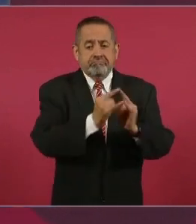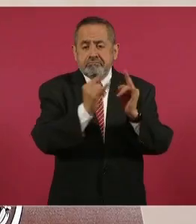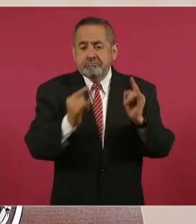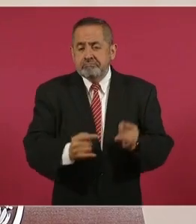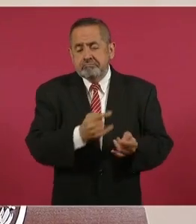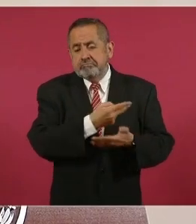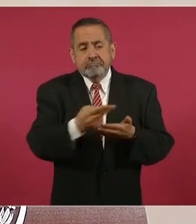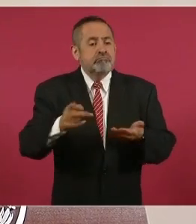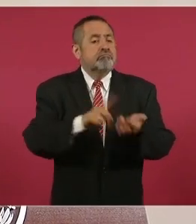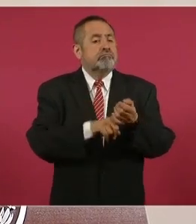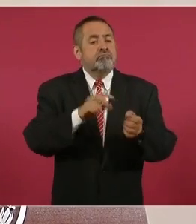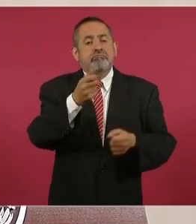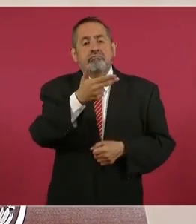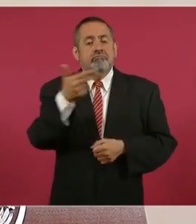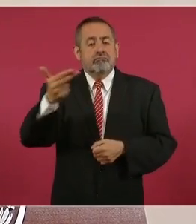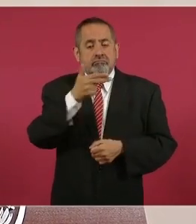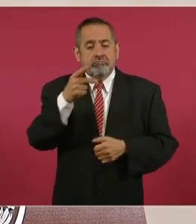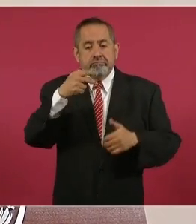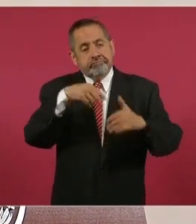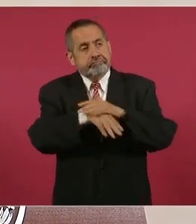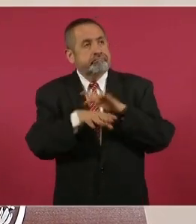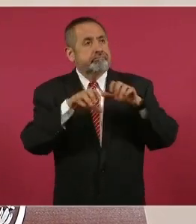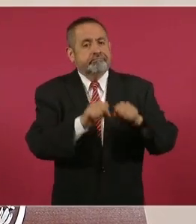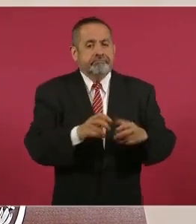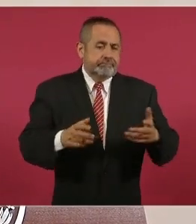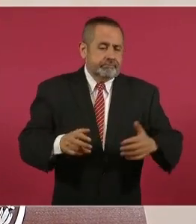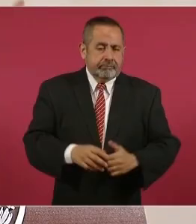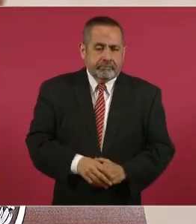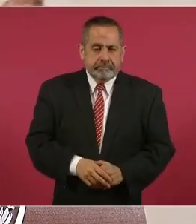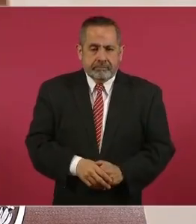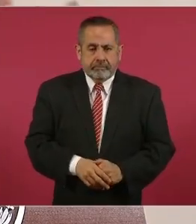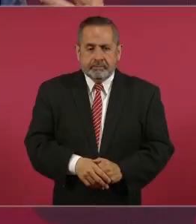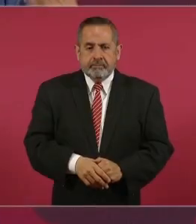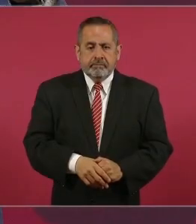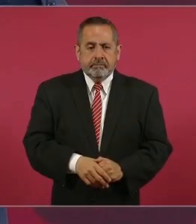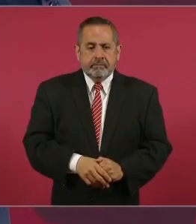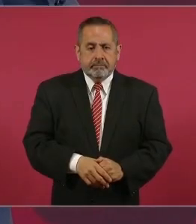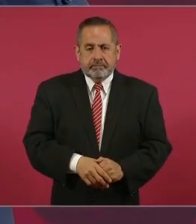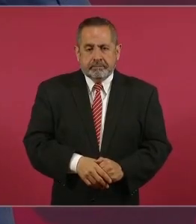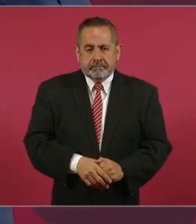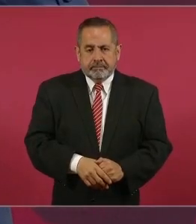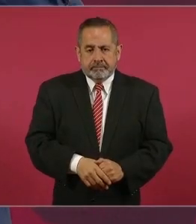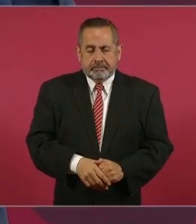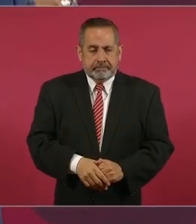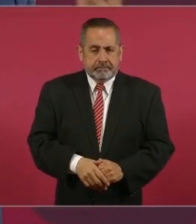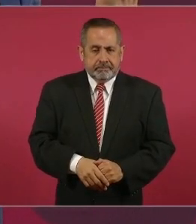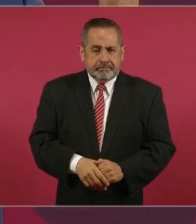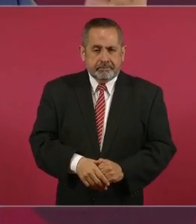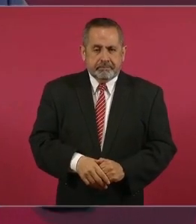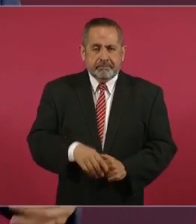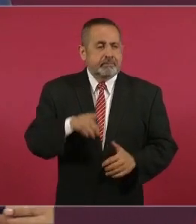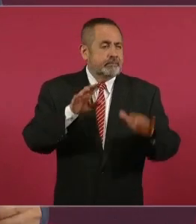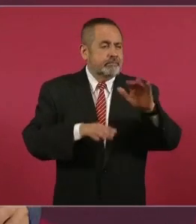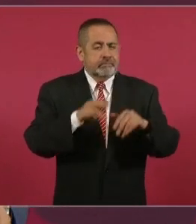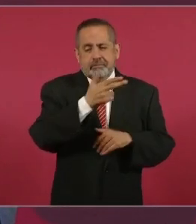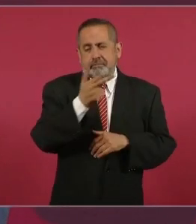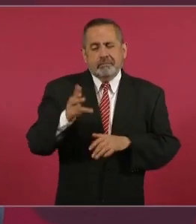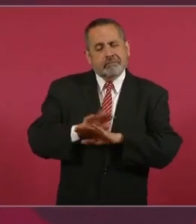o en los hoteles. A veces hasta los corrían,